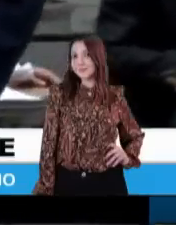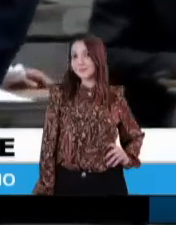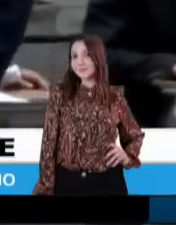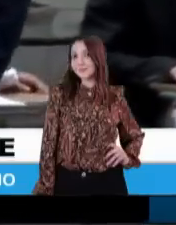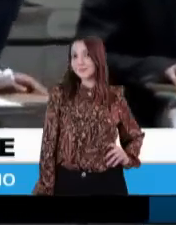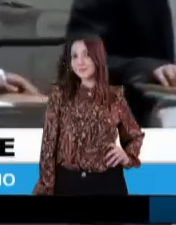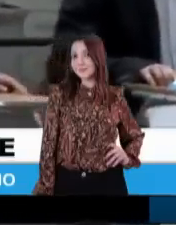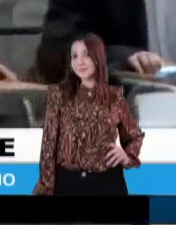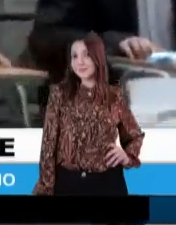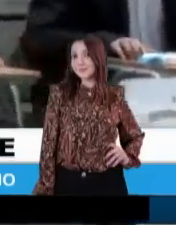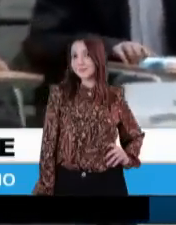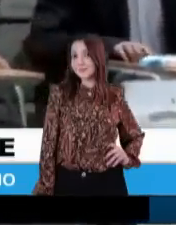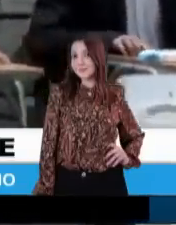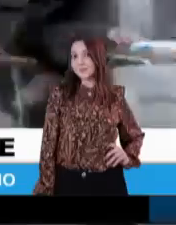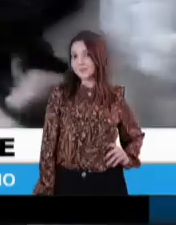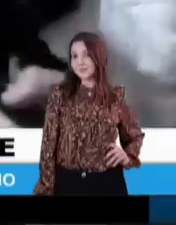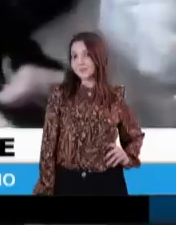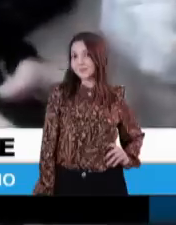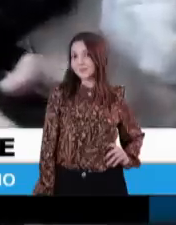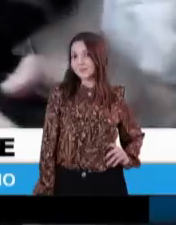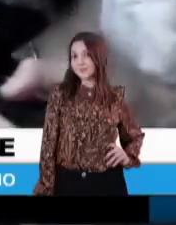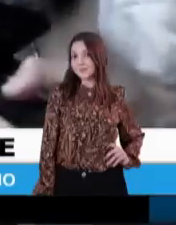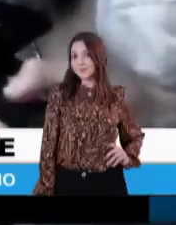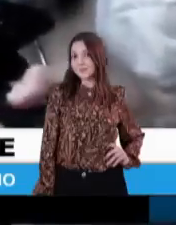político, y acá dice que ninguna de las dos